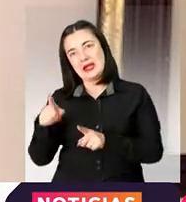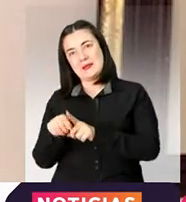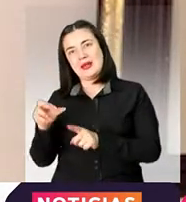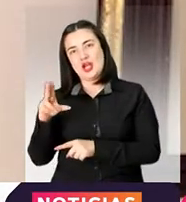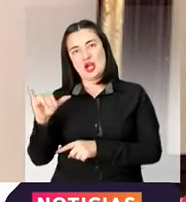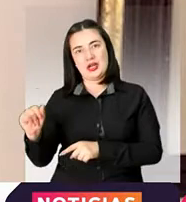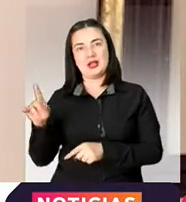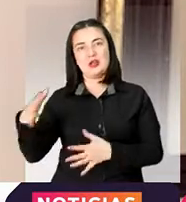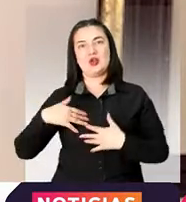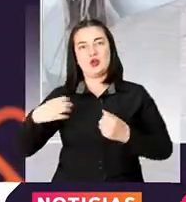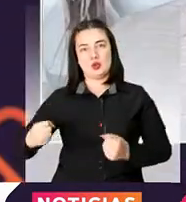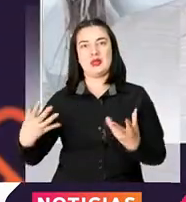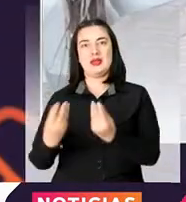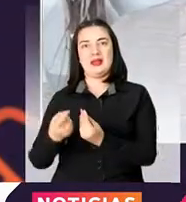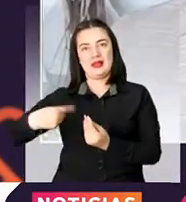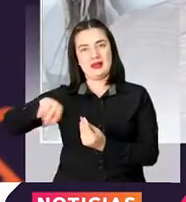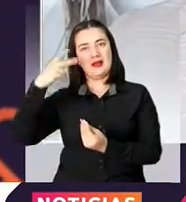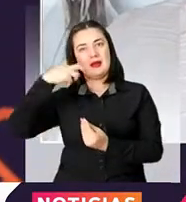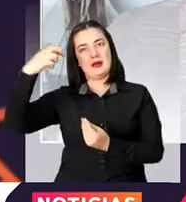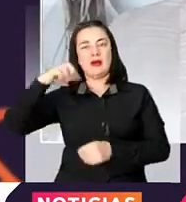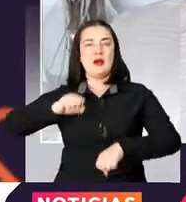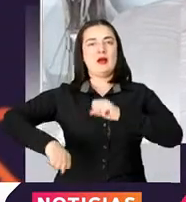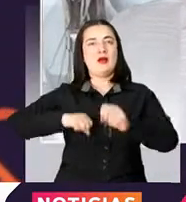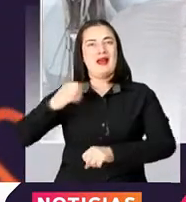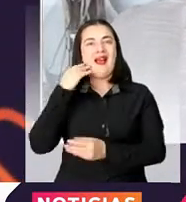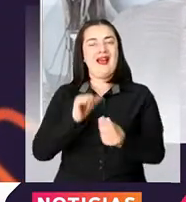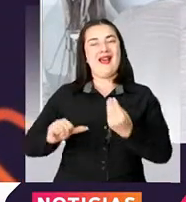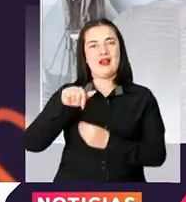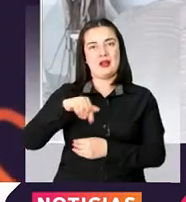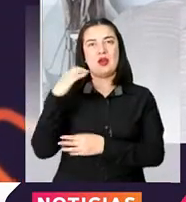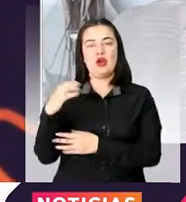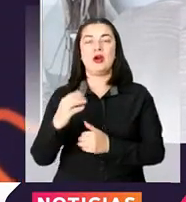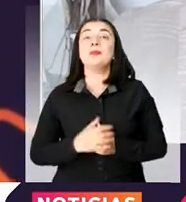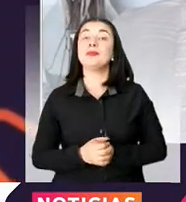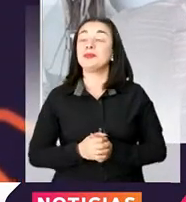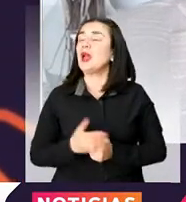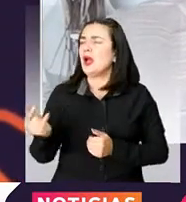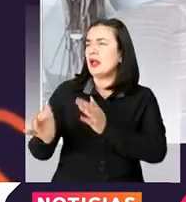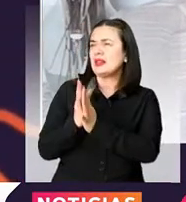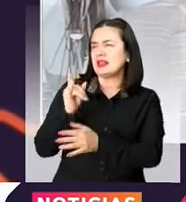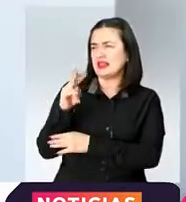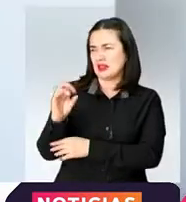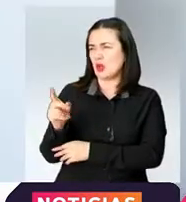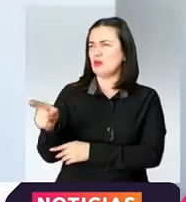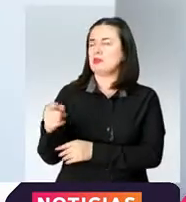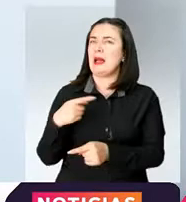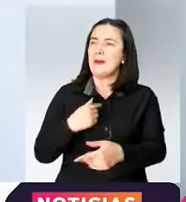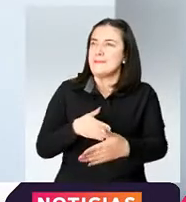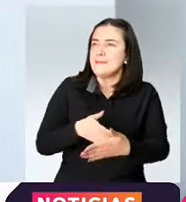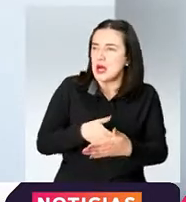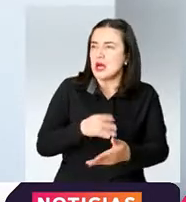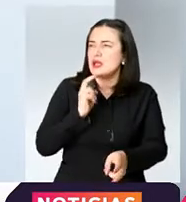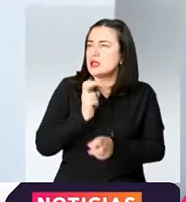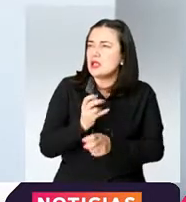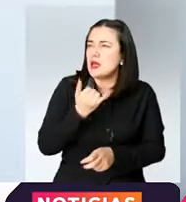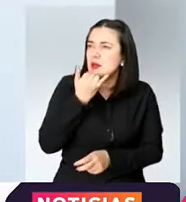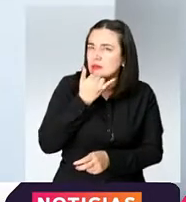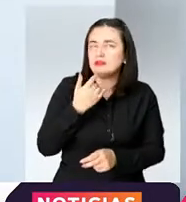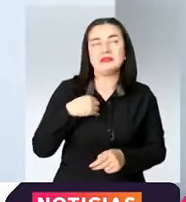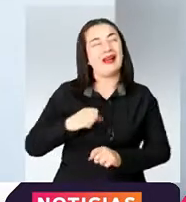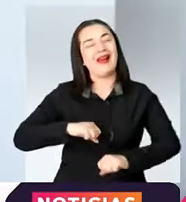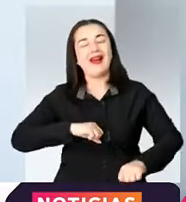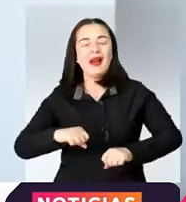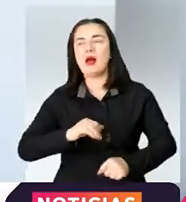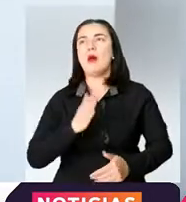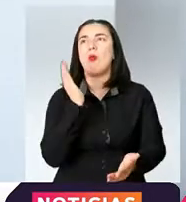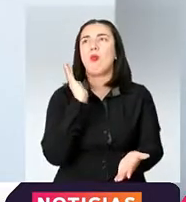de un equipo profesional de ciclismo femenino acá en Colombia. Diego, háblenos de ese obstáculo que se le presentó en el camino, en su camino